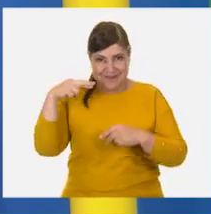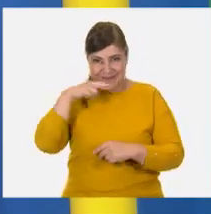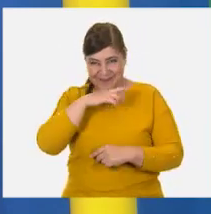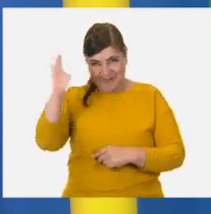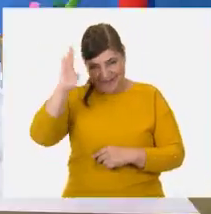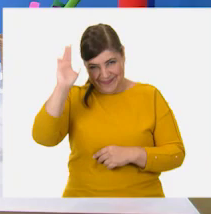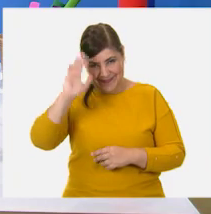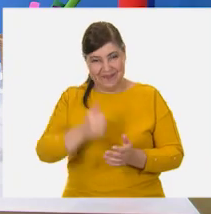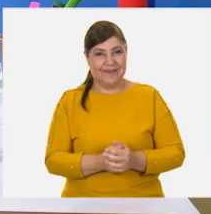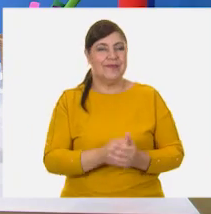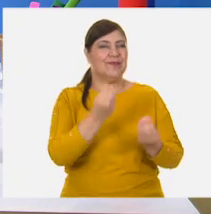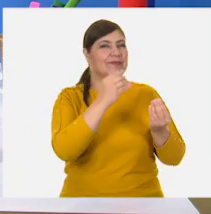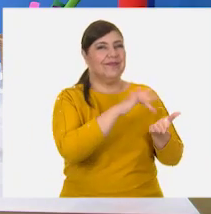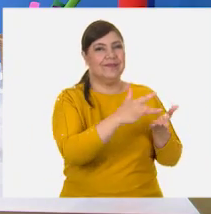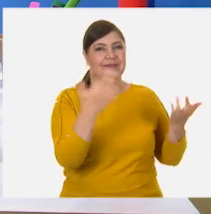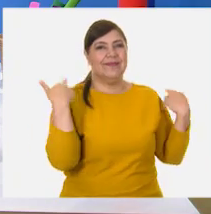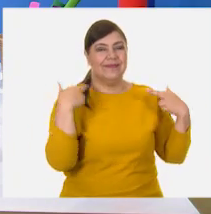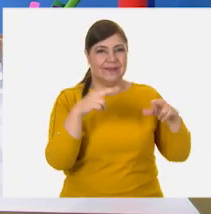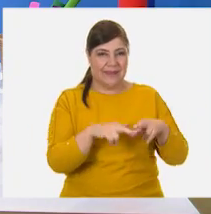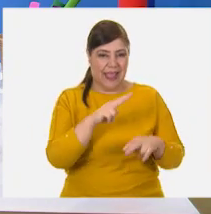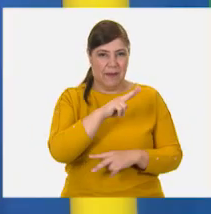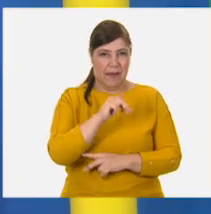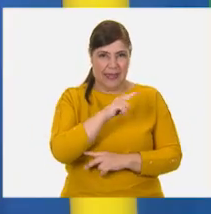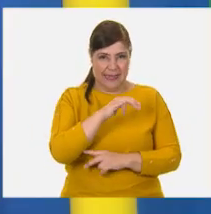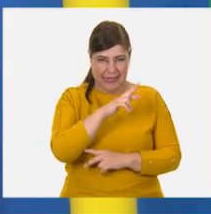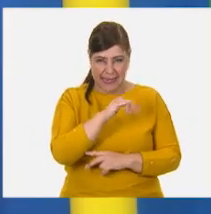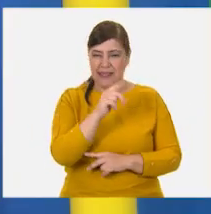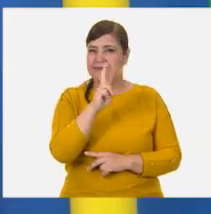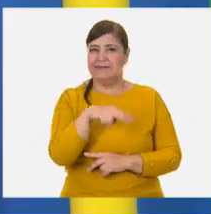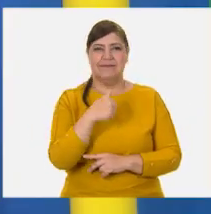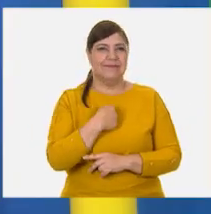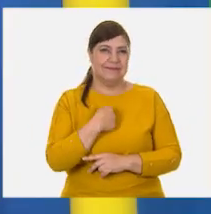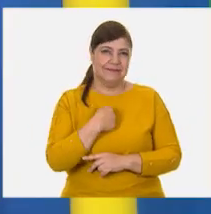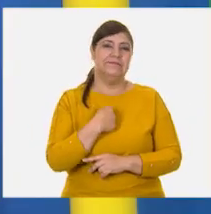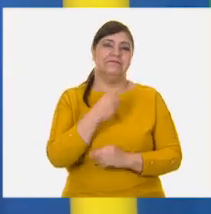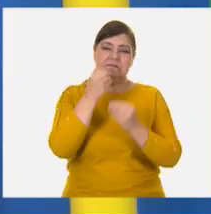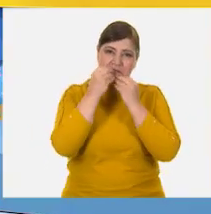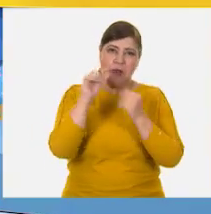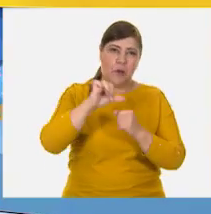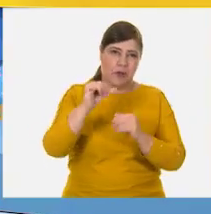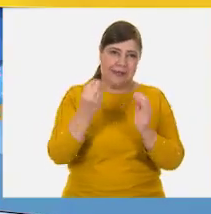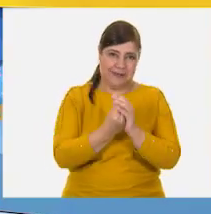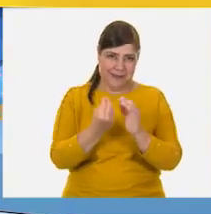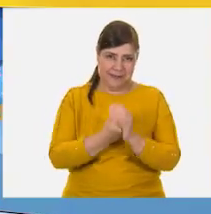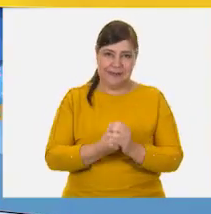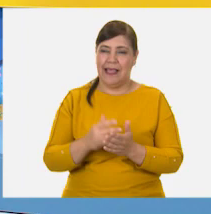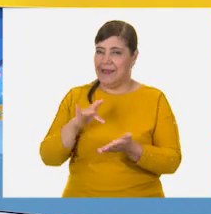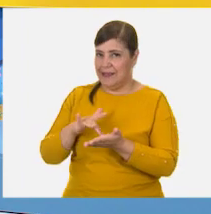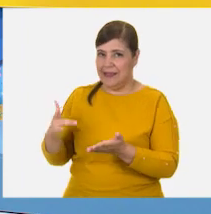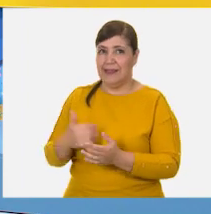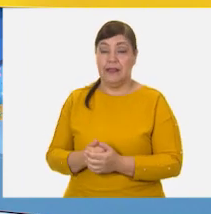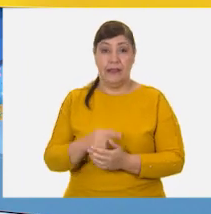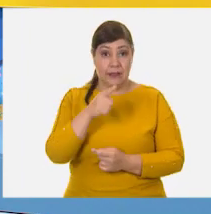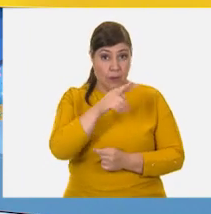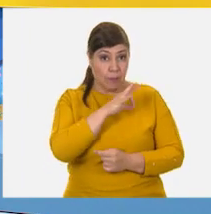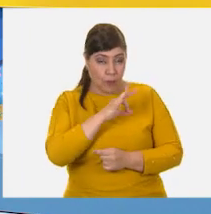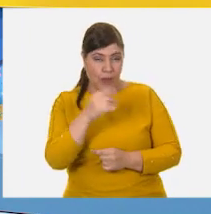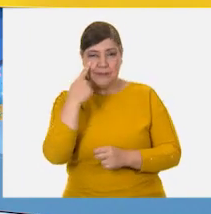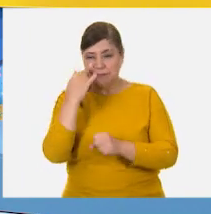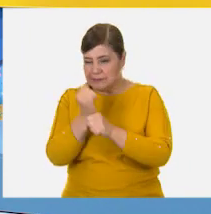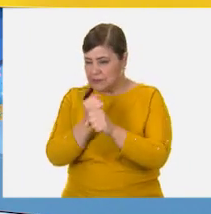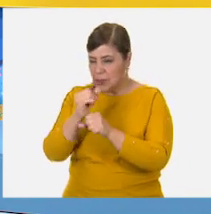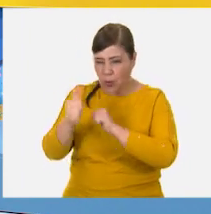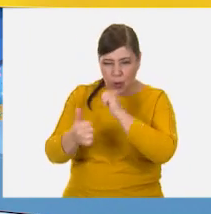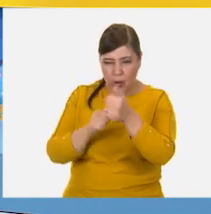clase. Muchísimas gracias, maestra Valeria Gallegos. La verdad es que estuvo muy padre la clase de hoy. Gracias, Jenny. Si te es posible,